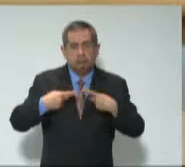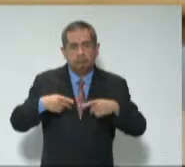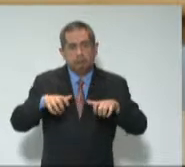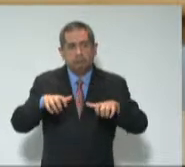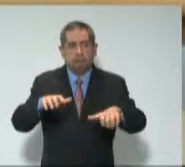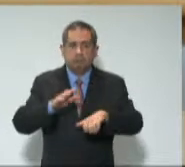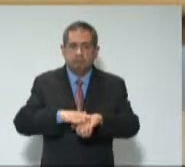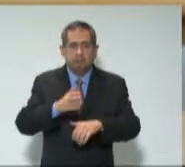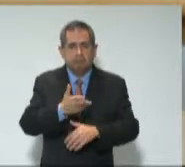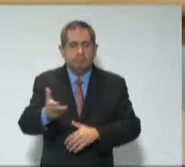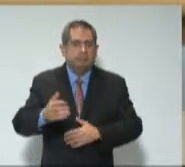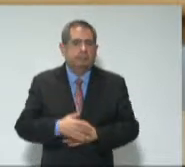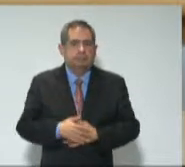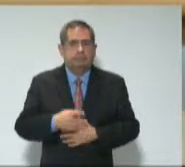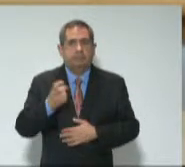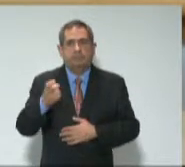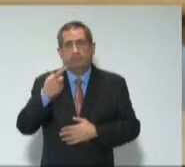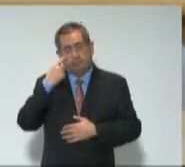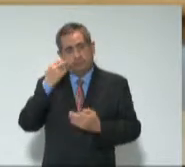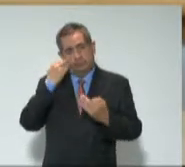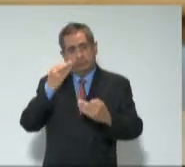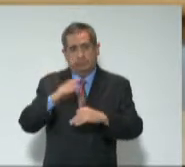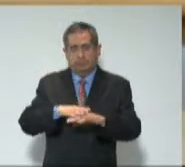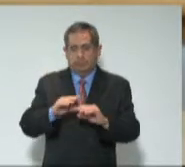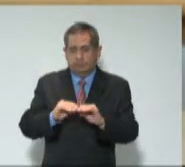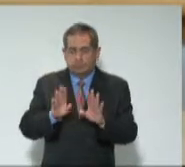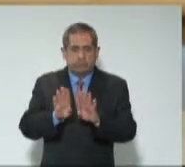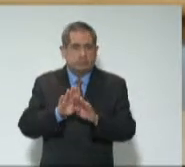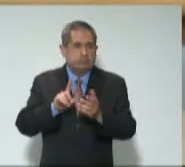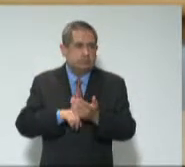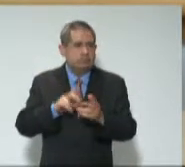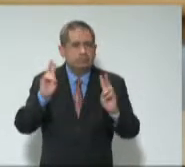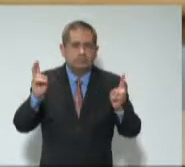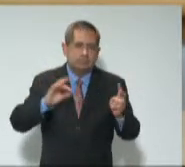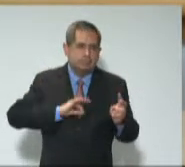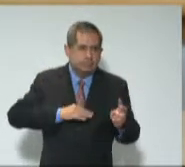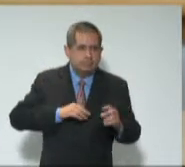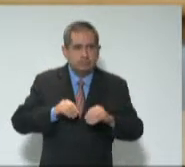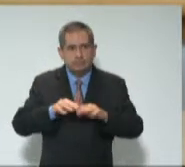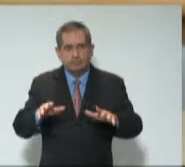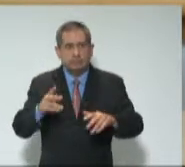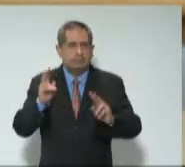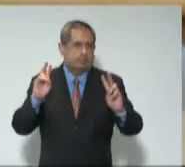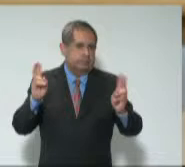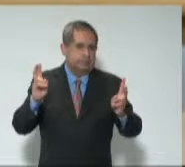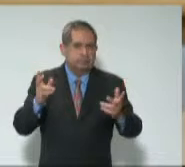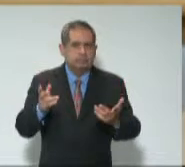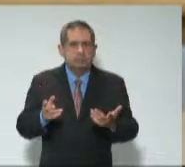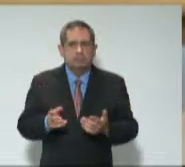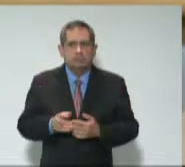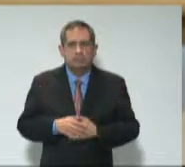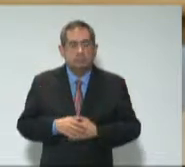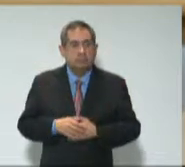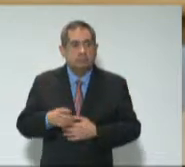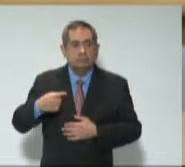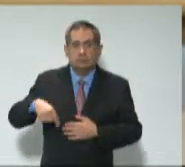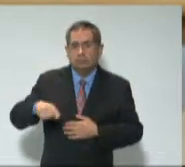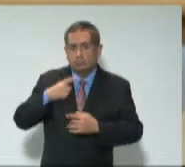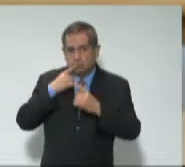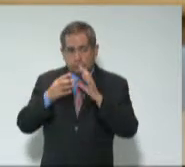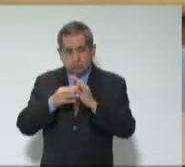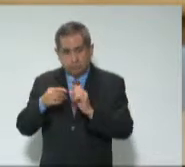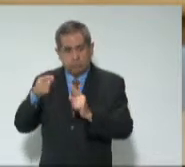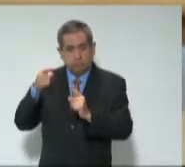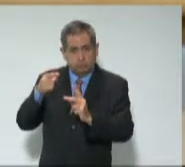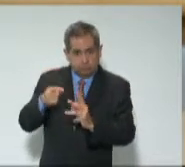afecta a mí y esto Es evidente con enfermedades infecciosas en un tema en un particularmente en un tiempo de